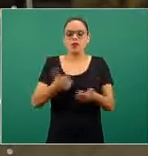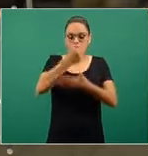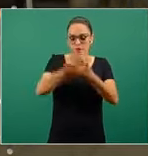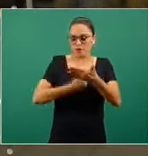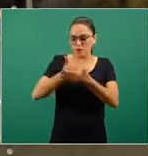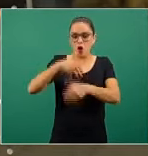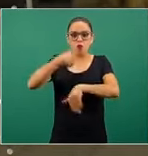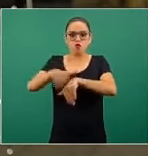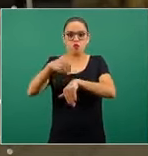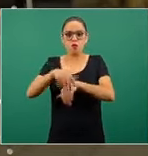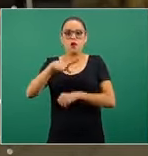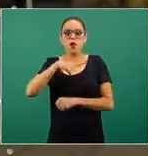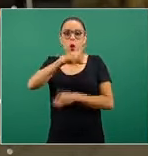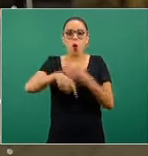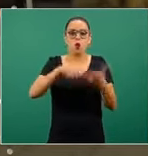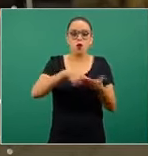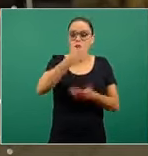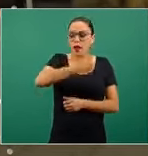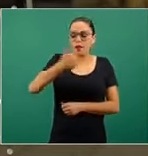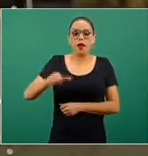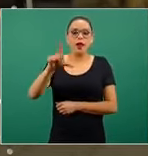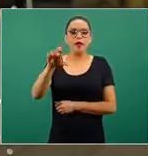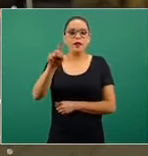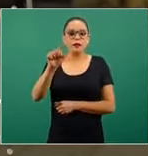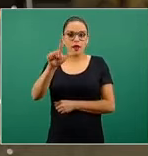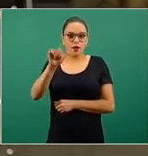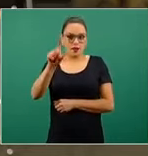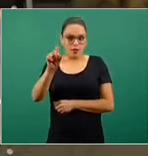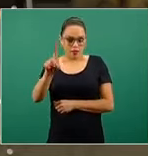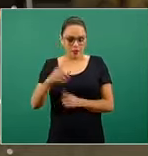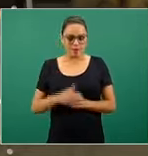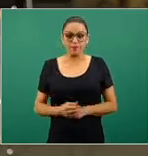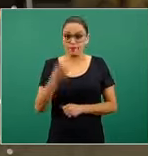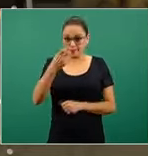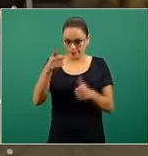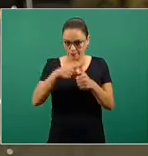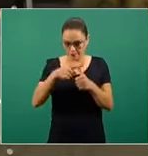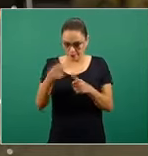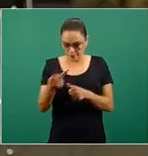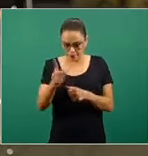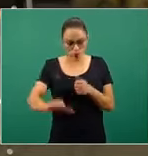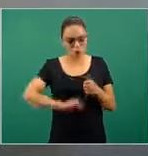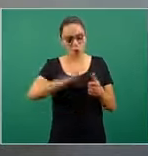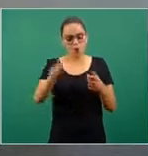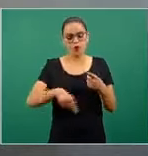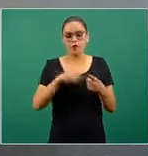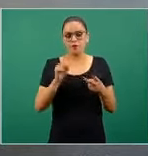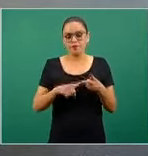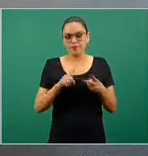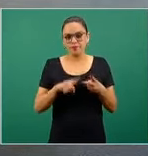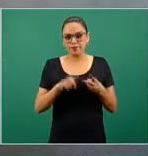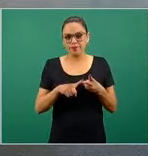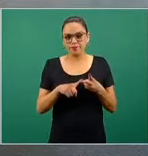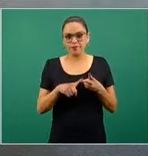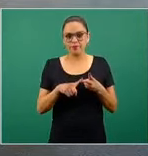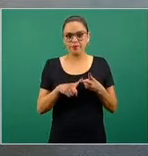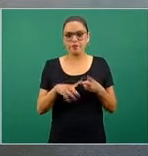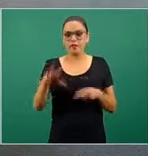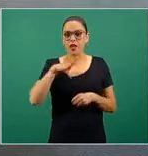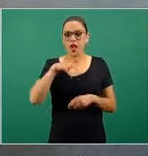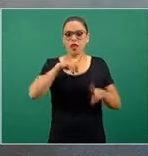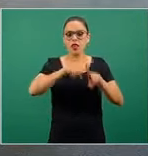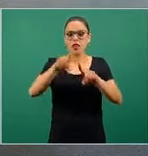por zona, ¿no? Ese es por un lado. Y la otra, hubo